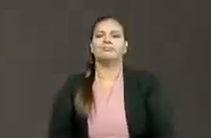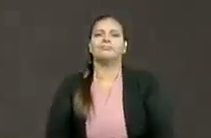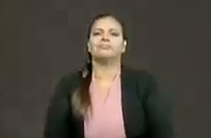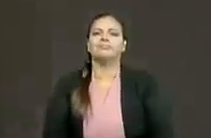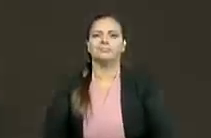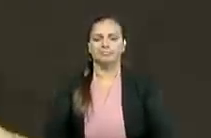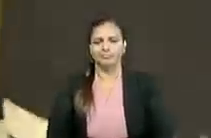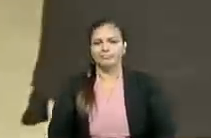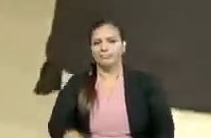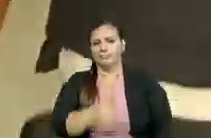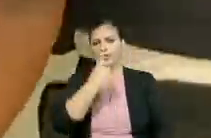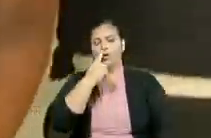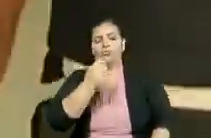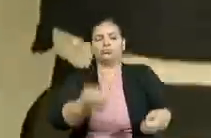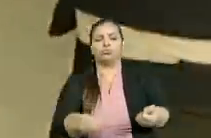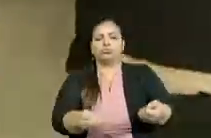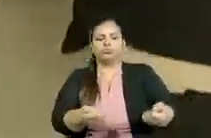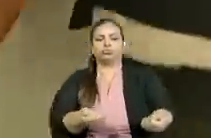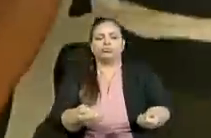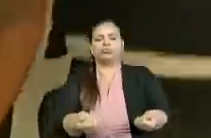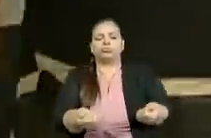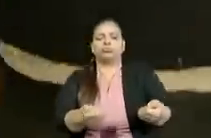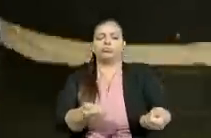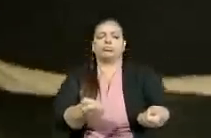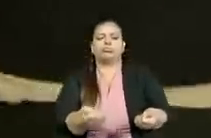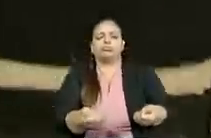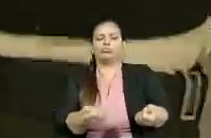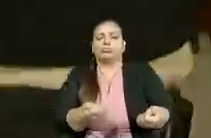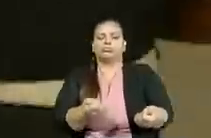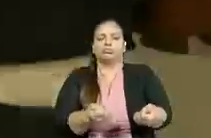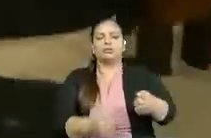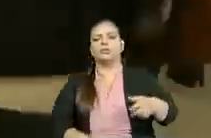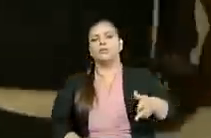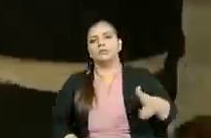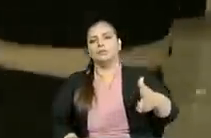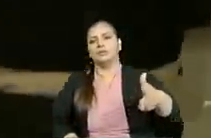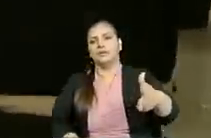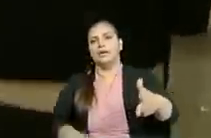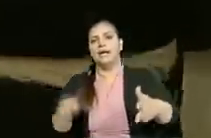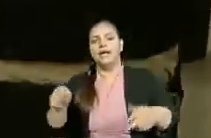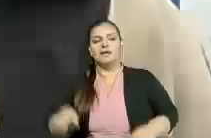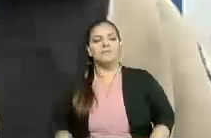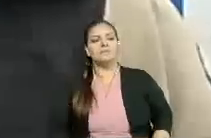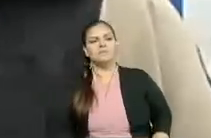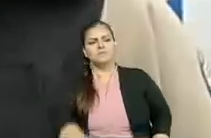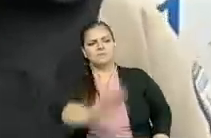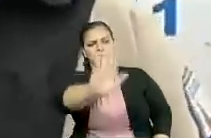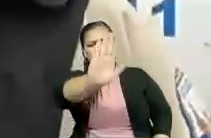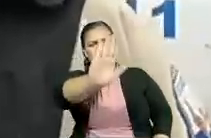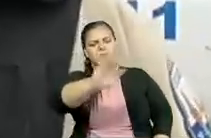había estafado a un ciudadano. Así bajo la modalidad del cuenteo.